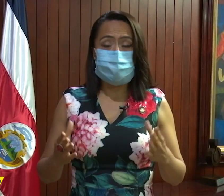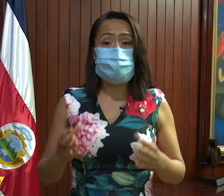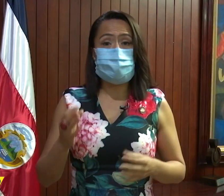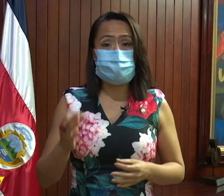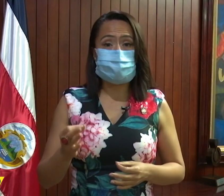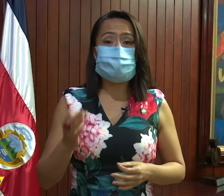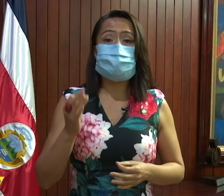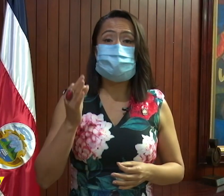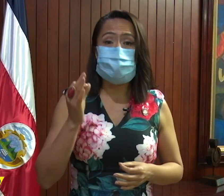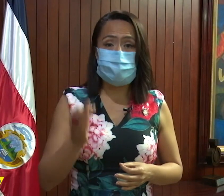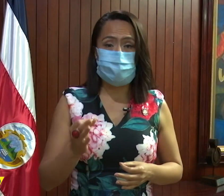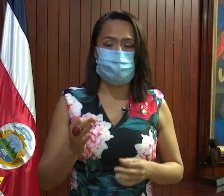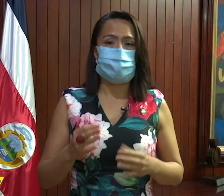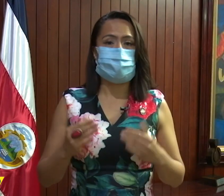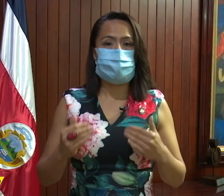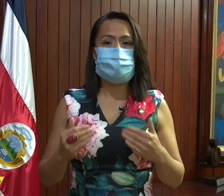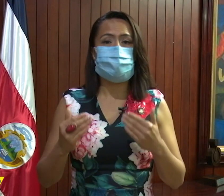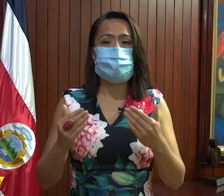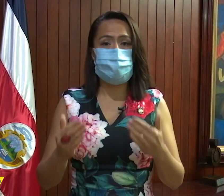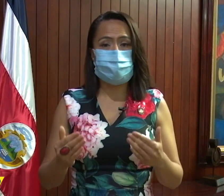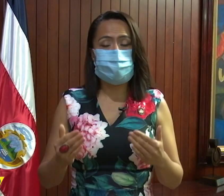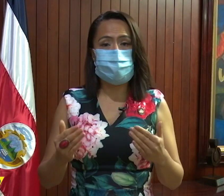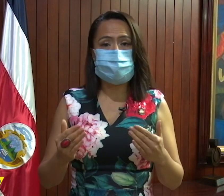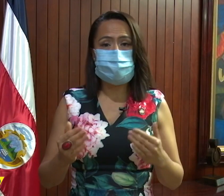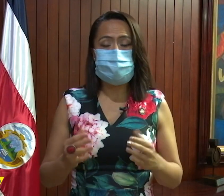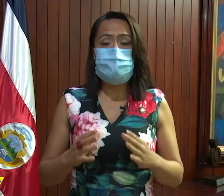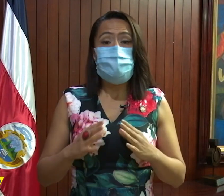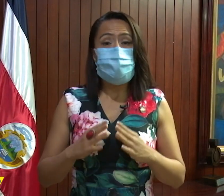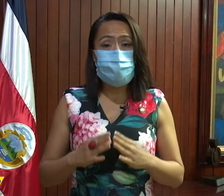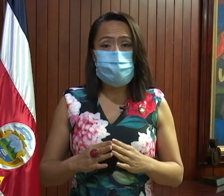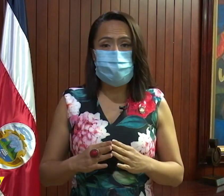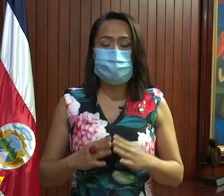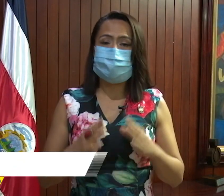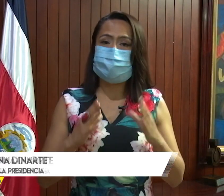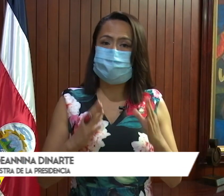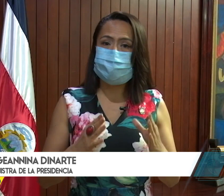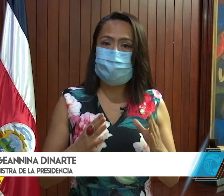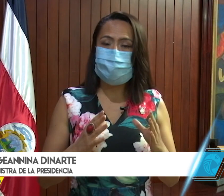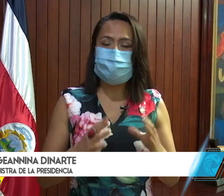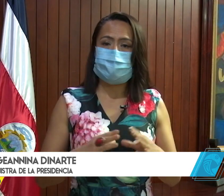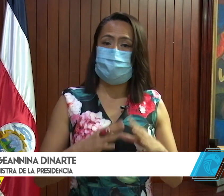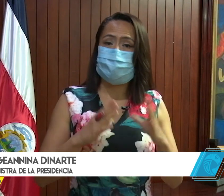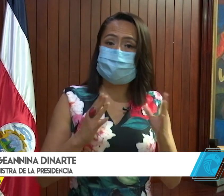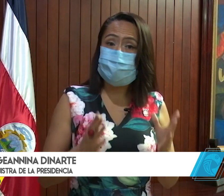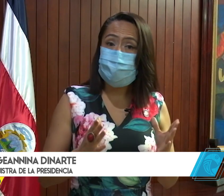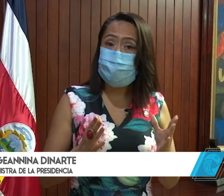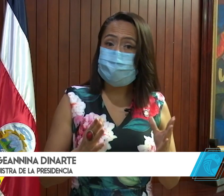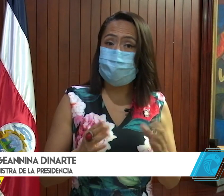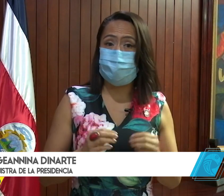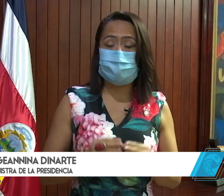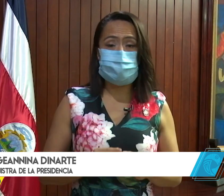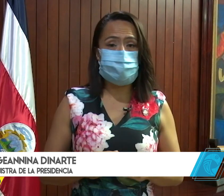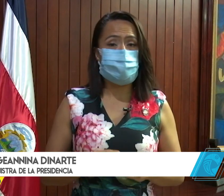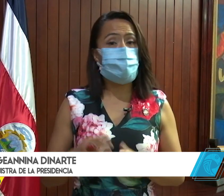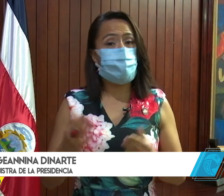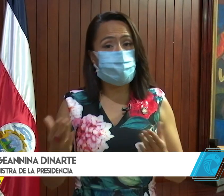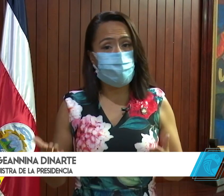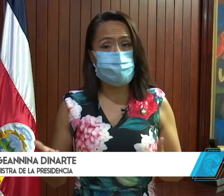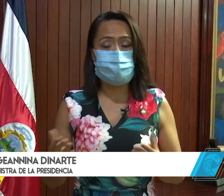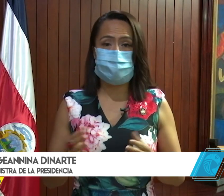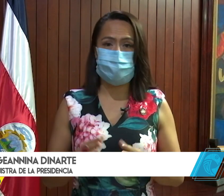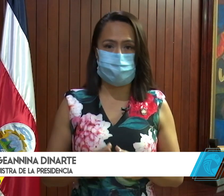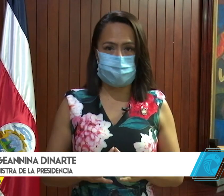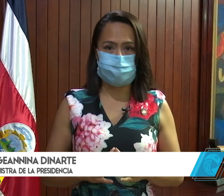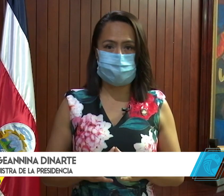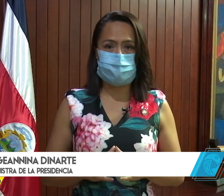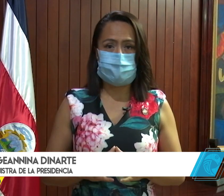supuesto, el presidente está llamado a dar esa rendición de cuentas, no solo atendiendo a los mandatos constitucionales, sino a las normas